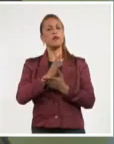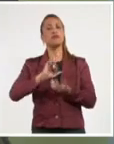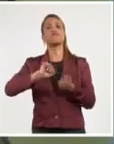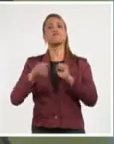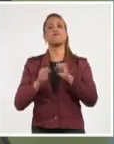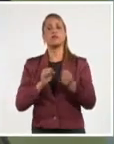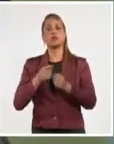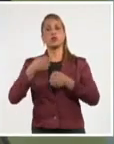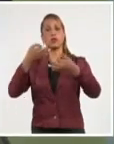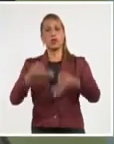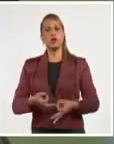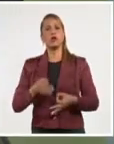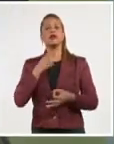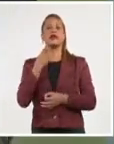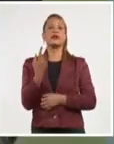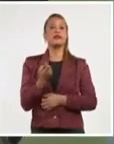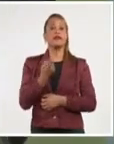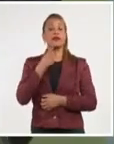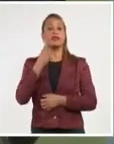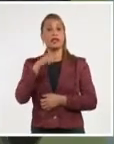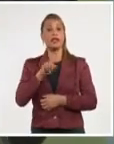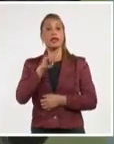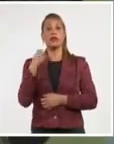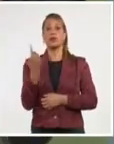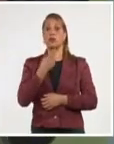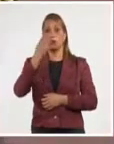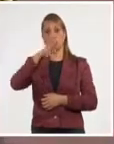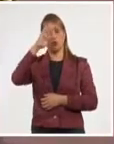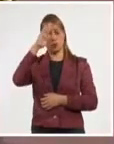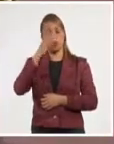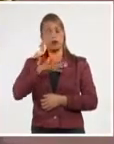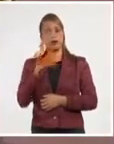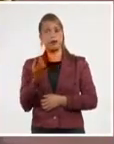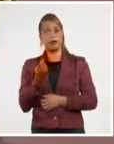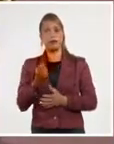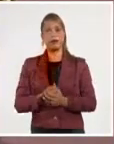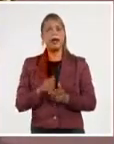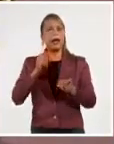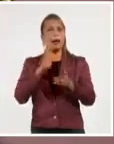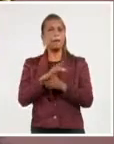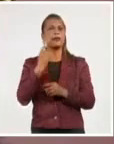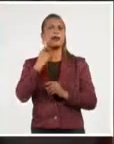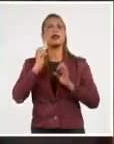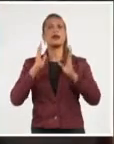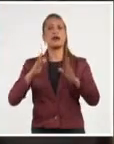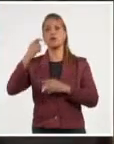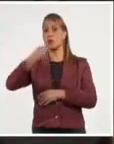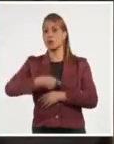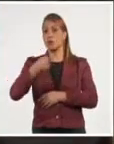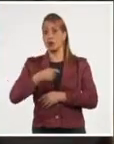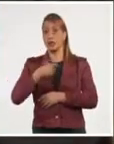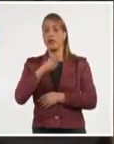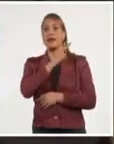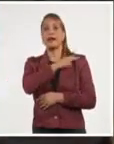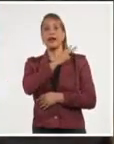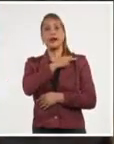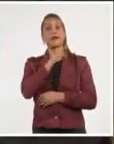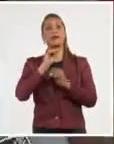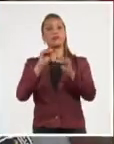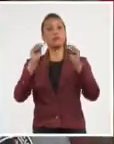la firmeza que en el marco de la ley cada caso requiera. Al comenzar el nuevo año judicial, el dirigente llamó a actuar